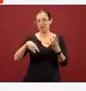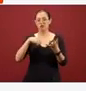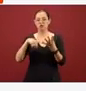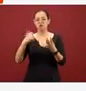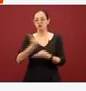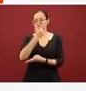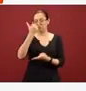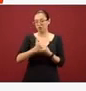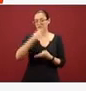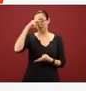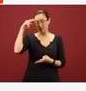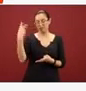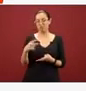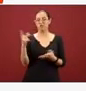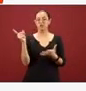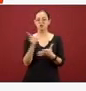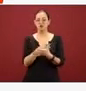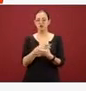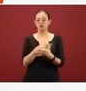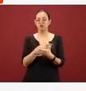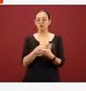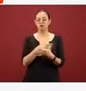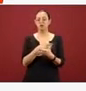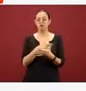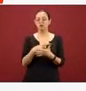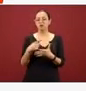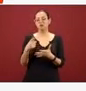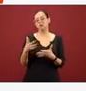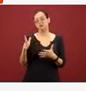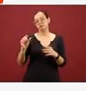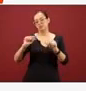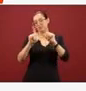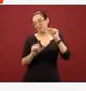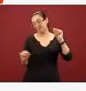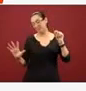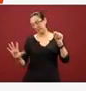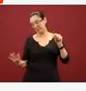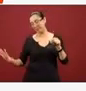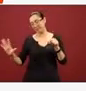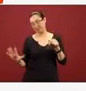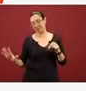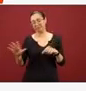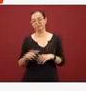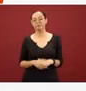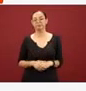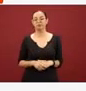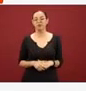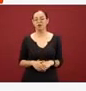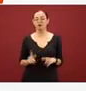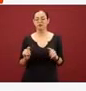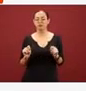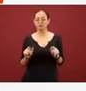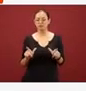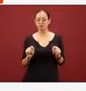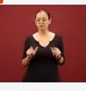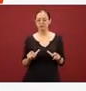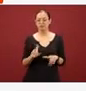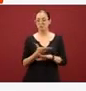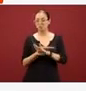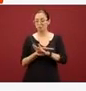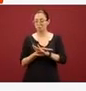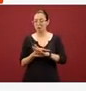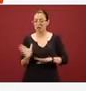de México y los estados algunos estados de la península. Tlaxcala lo pueden ver en color